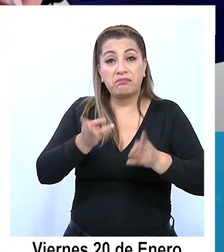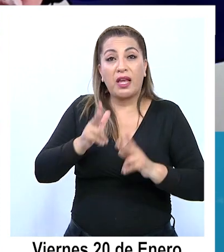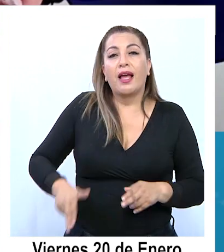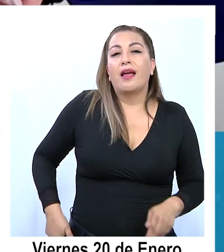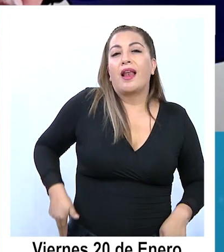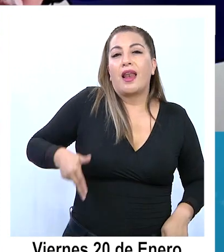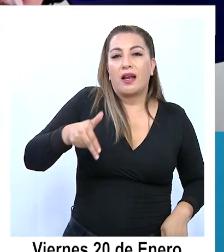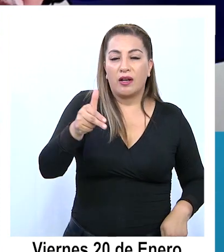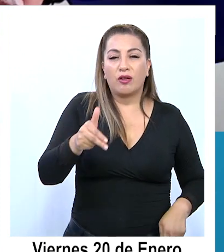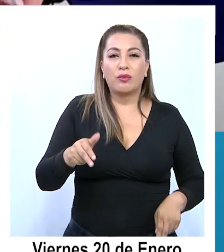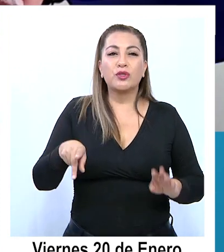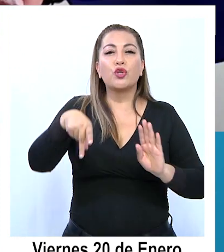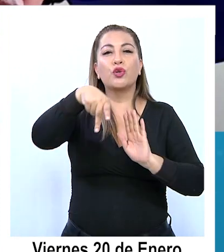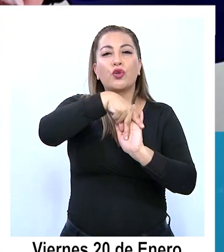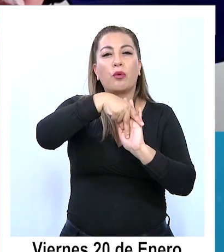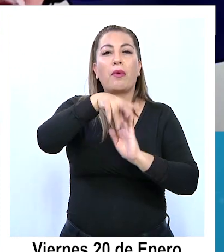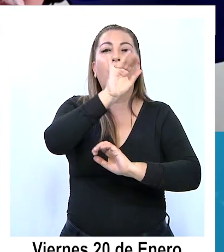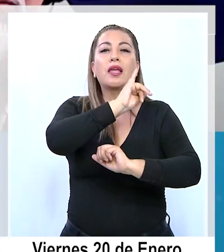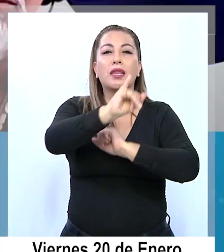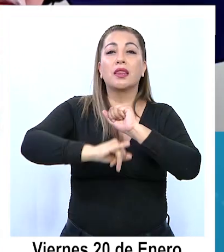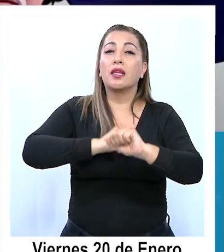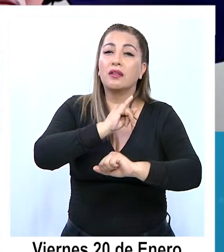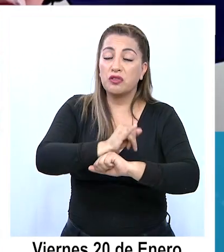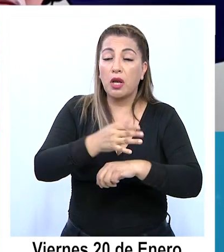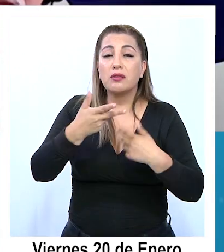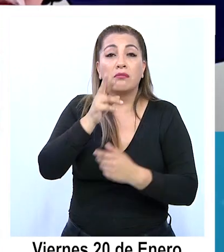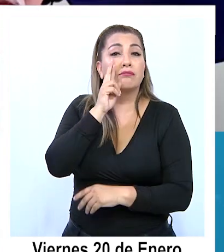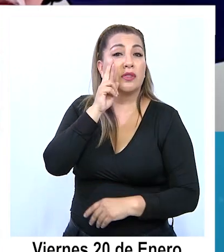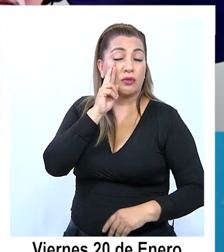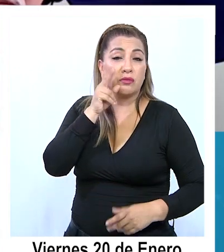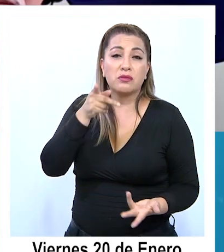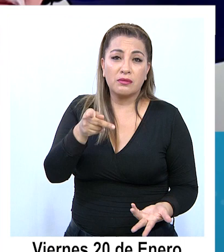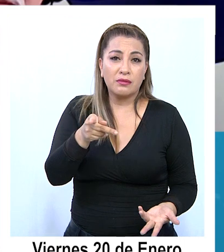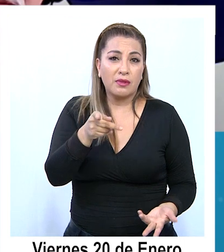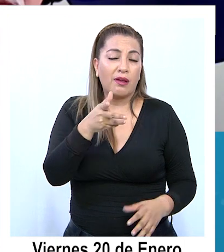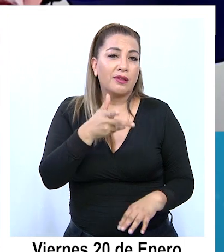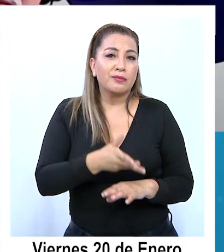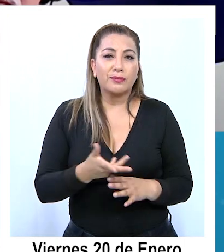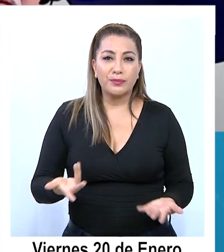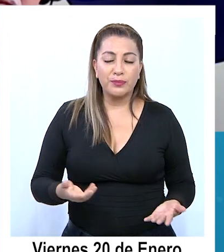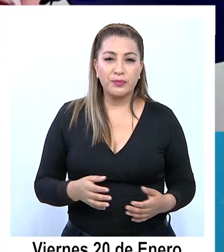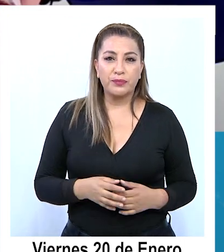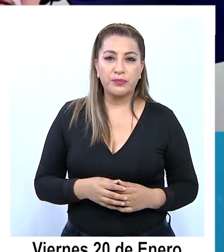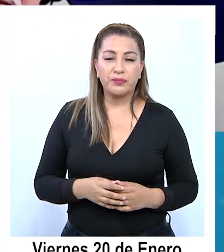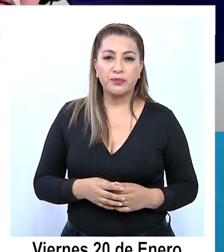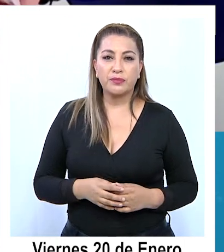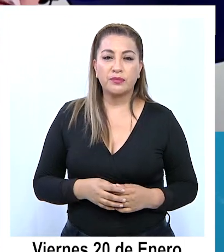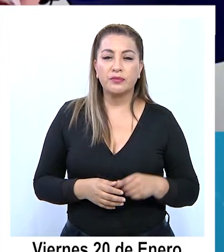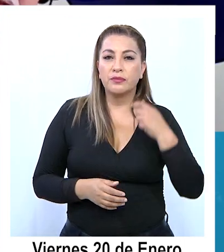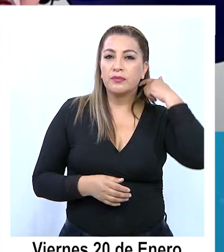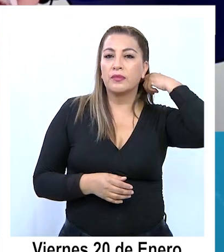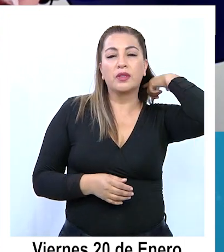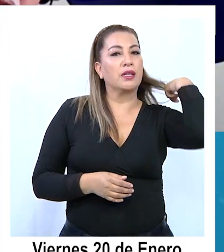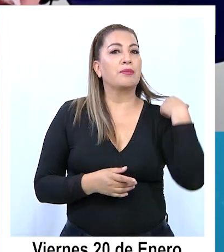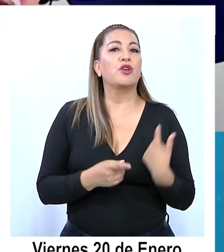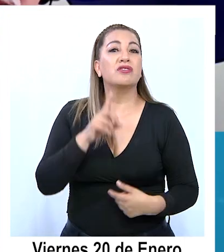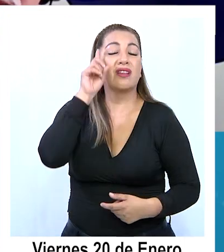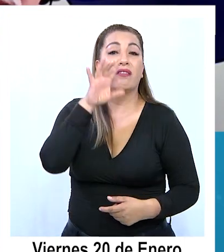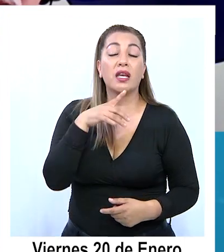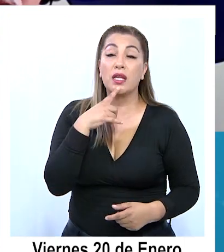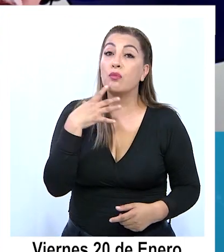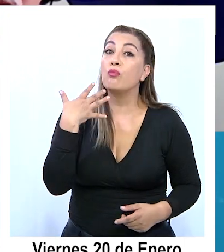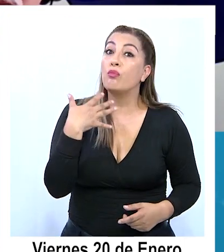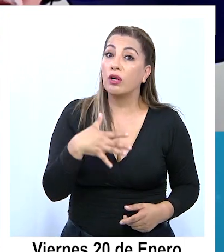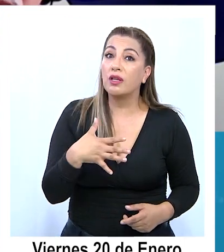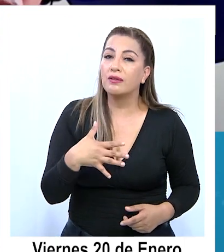normas internacionalmente reconocidas, donde también juegan los principios de proporcionalidad, pero lo más importante también